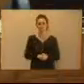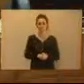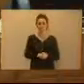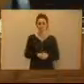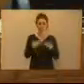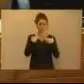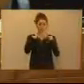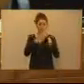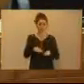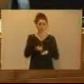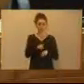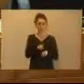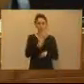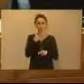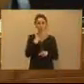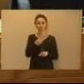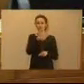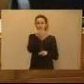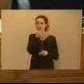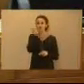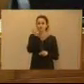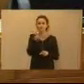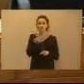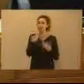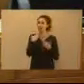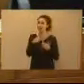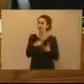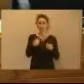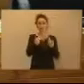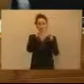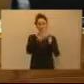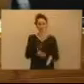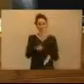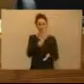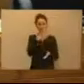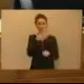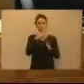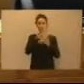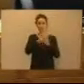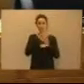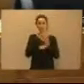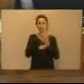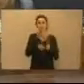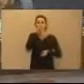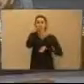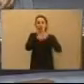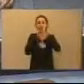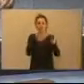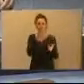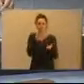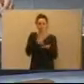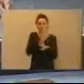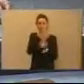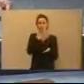Gracias, señoría. Señora consejera, tiene la palabra. Muchas gracias, señor presidente. Señor diputado, el programa de fruticultura tiene en marcha un proyecto